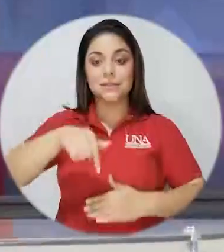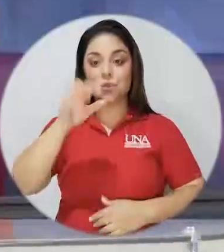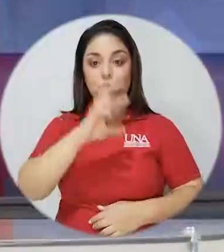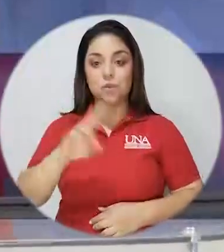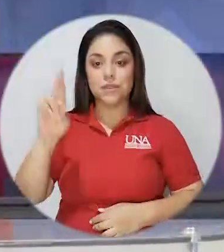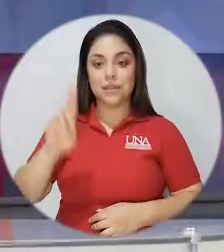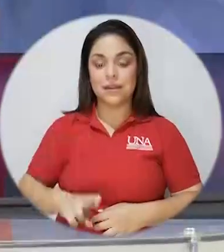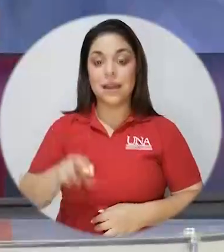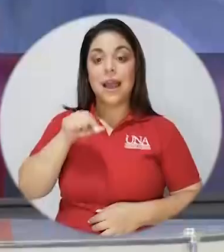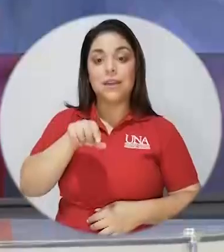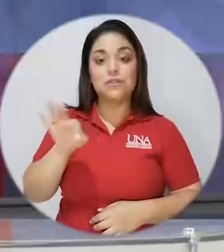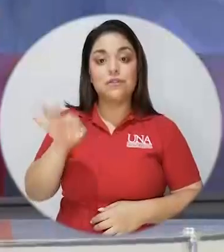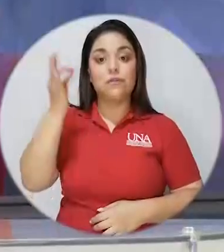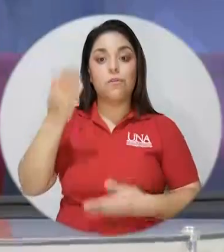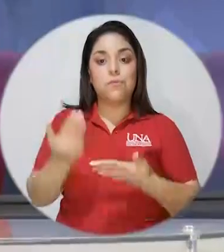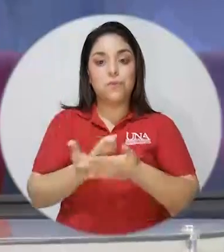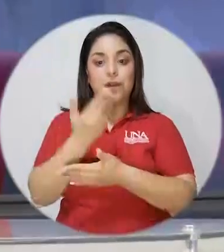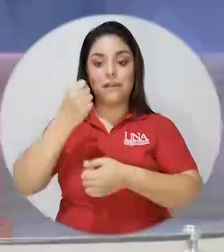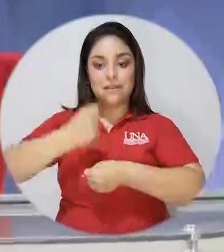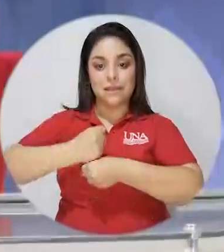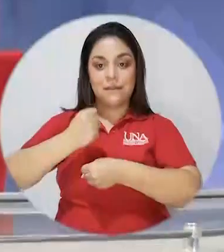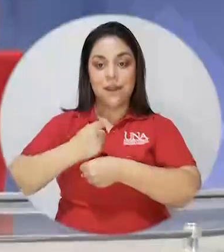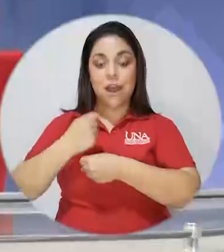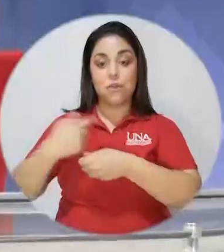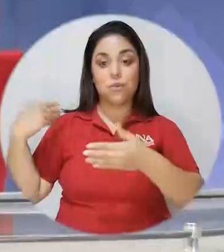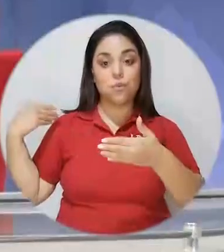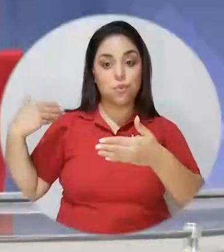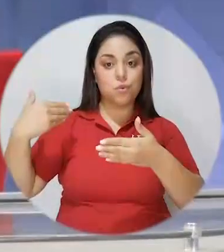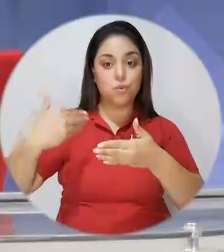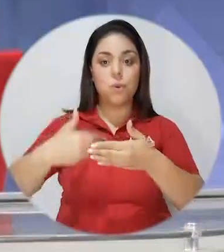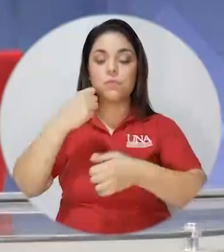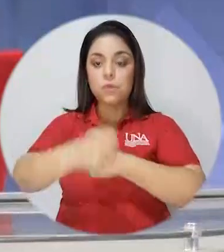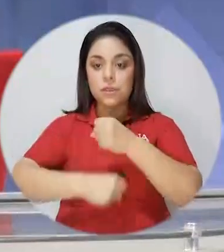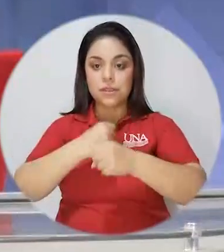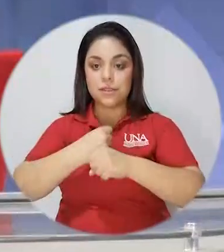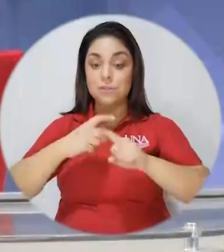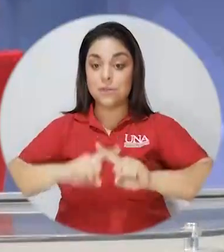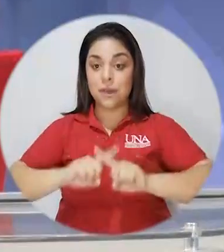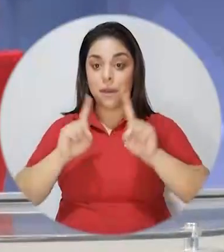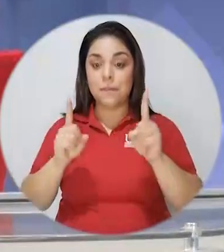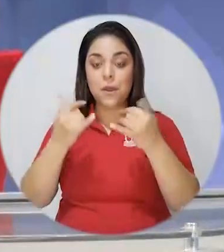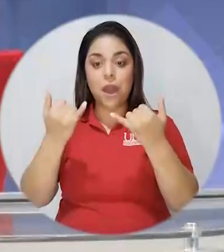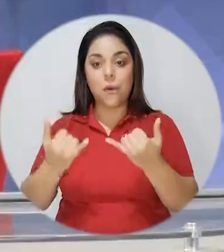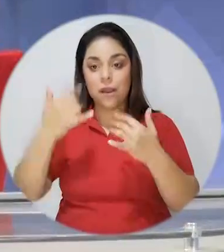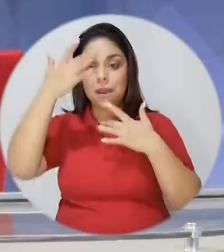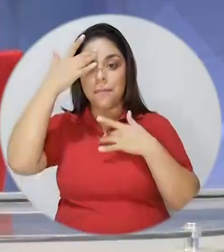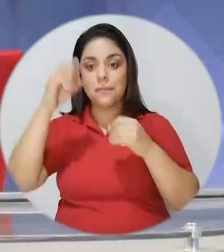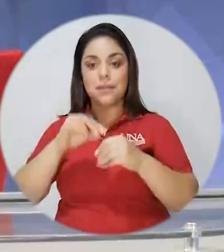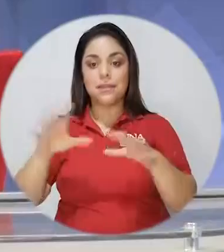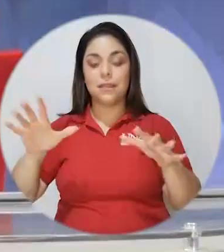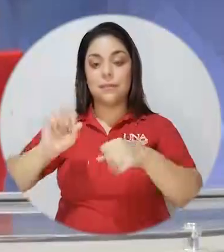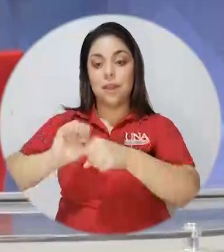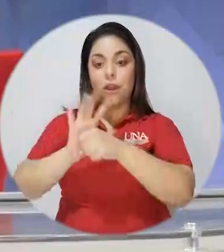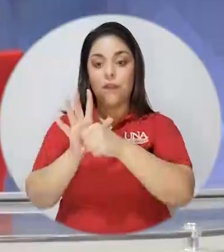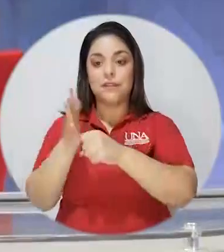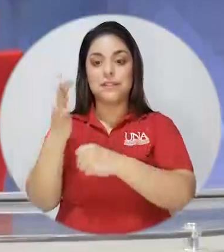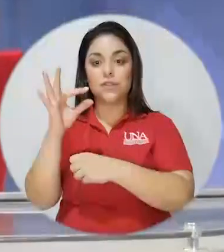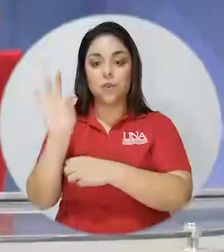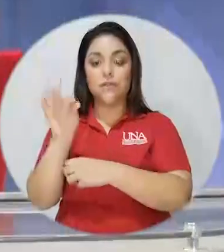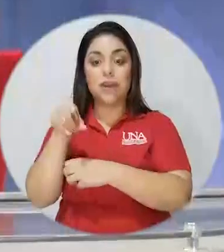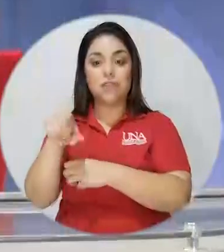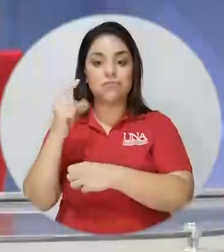Es una modalidad de trabajo en el que se viene trabajando desde hace muchos años, pero el tema de la pandemia por la COVID-19